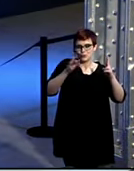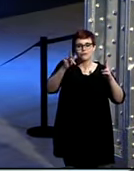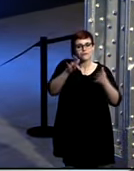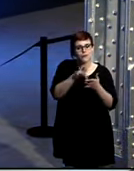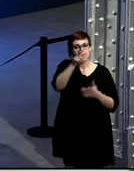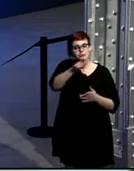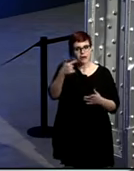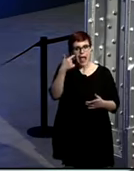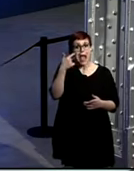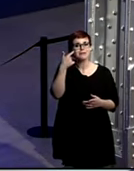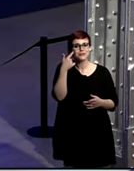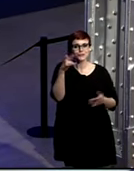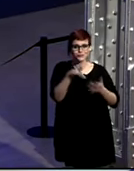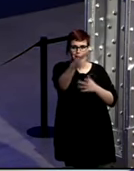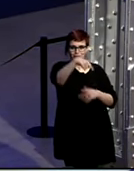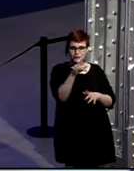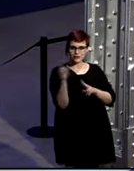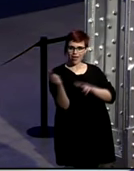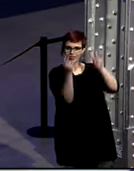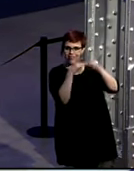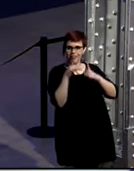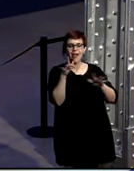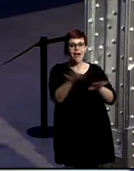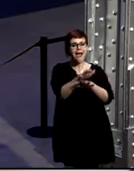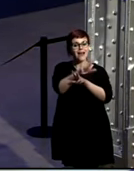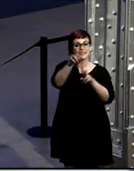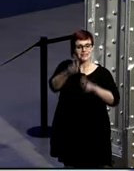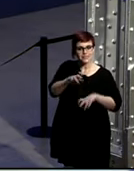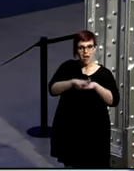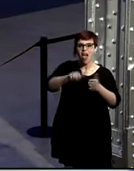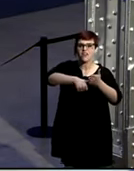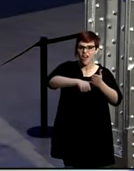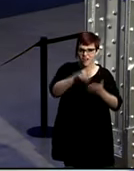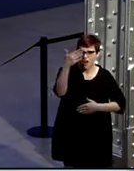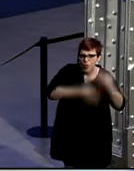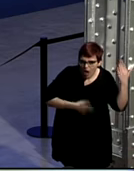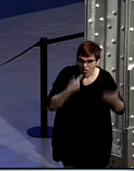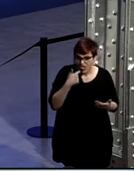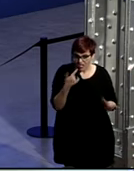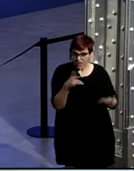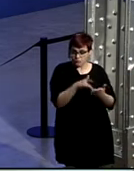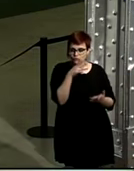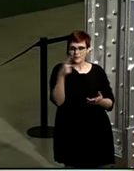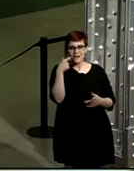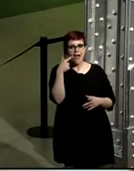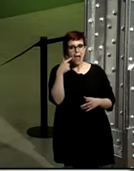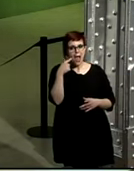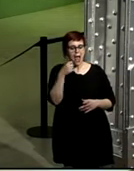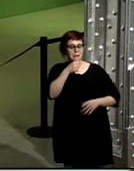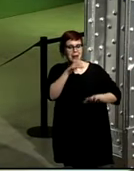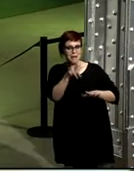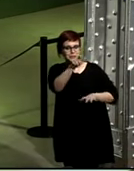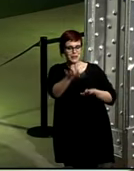también ha habido unas carcajadas Sí, cuando sí. interviene Sí, sí. con el tema del carné? Sí. Daniel, hay